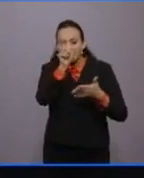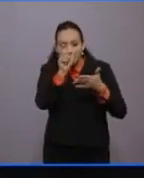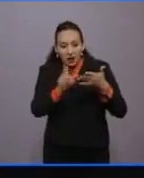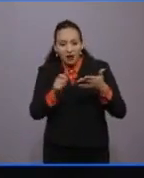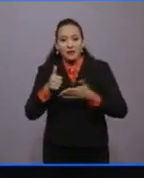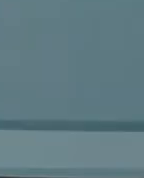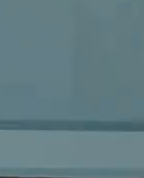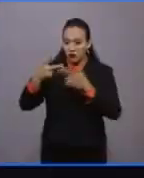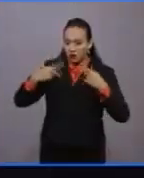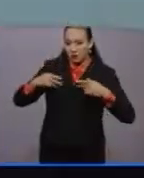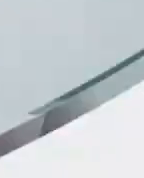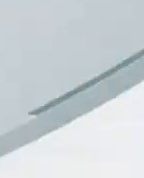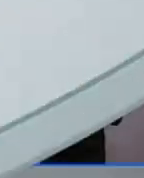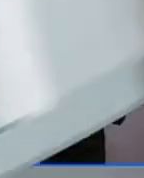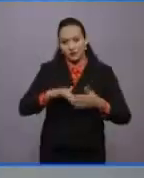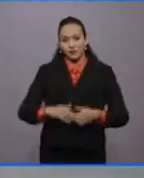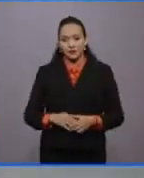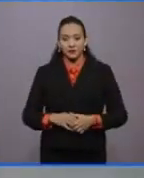sectores.